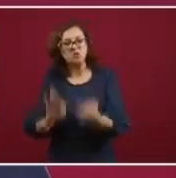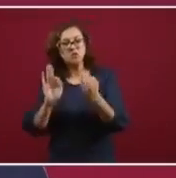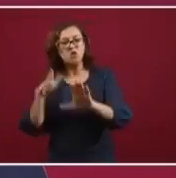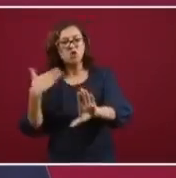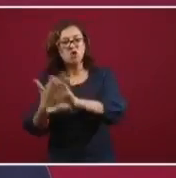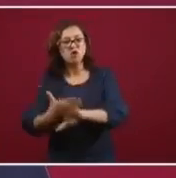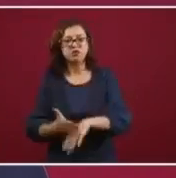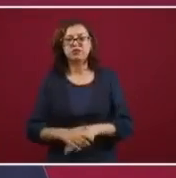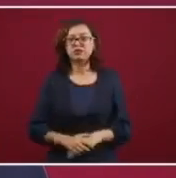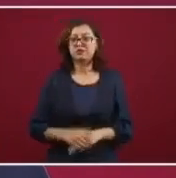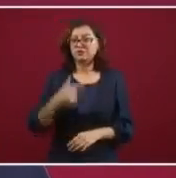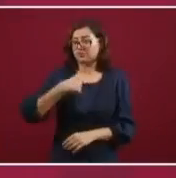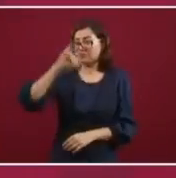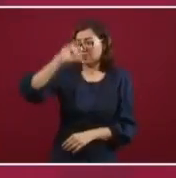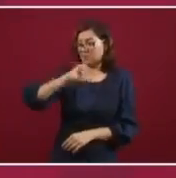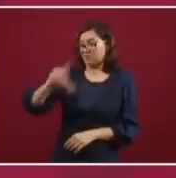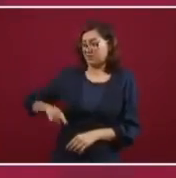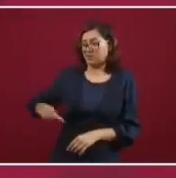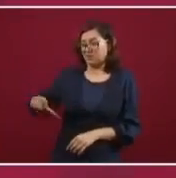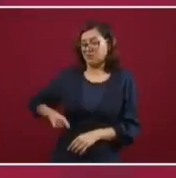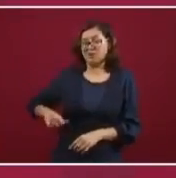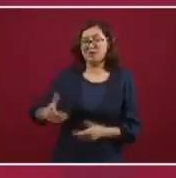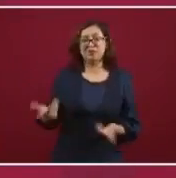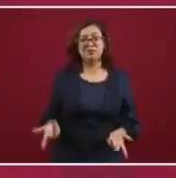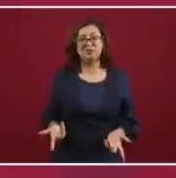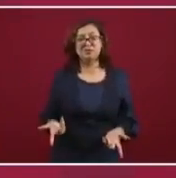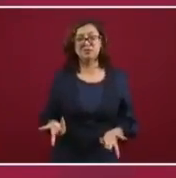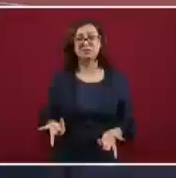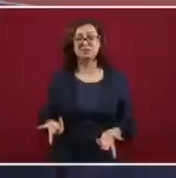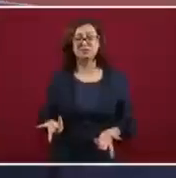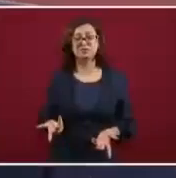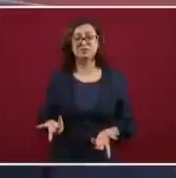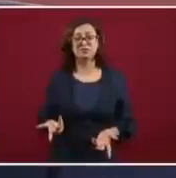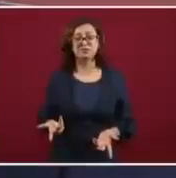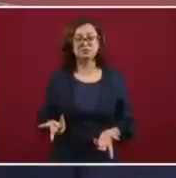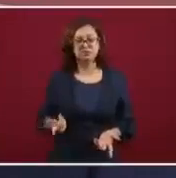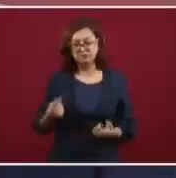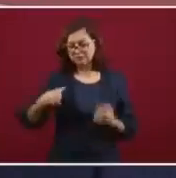siendo yo jefe de gobierno, hasta que llegaron a